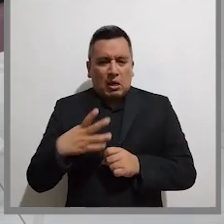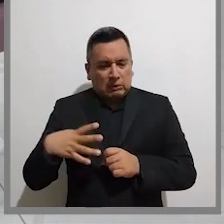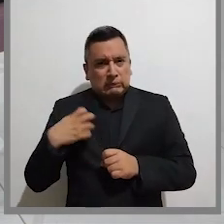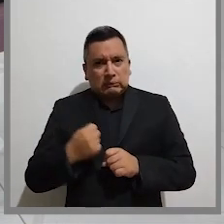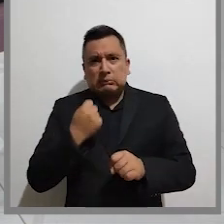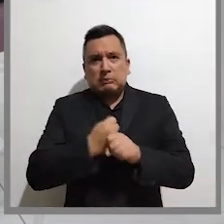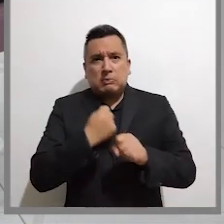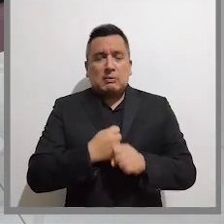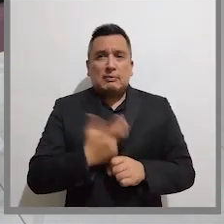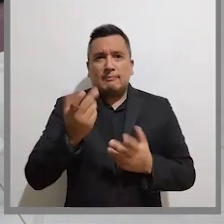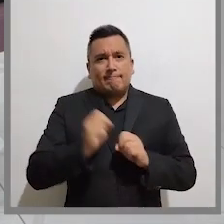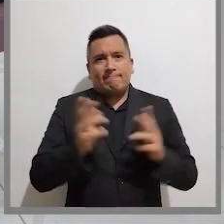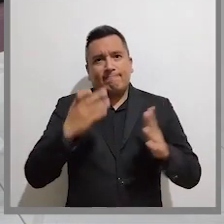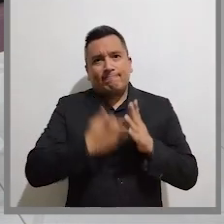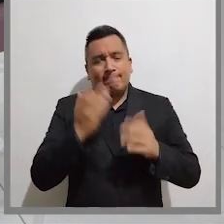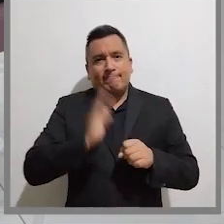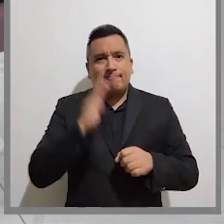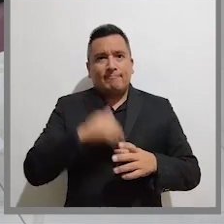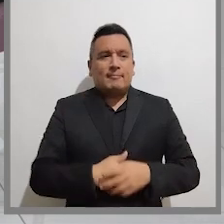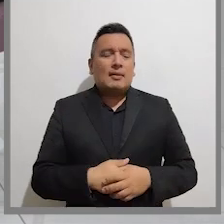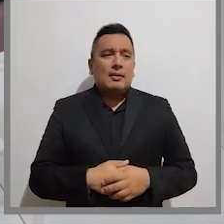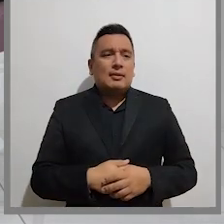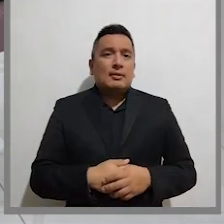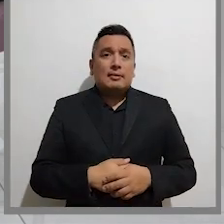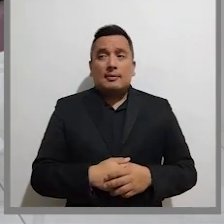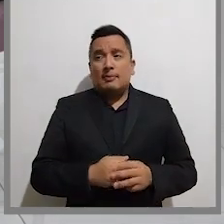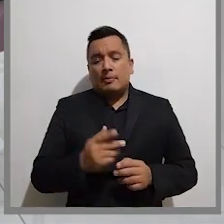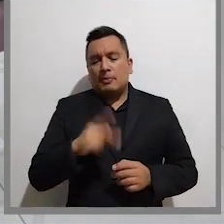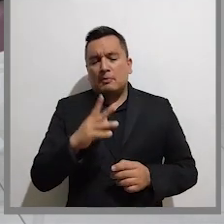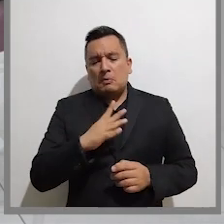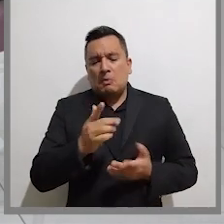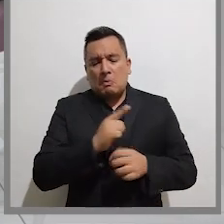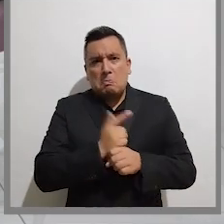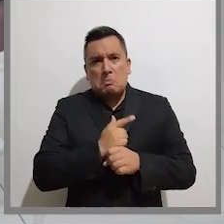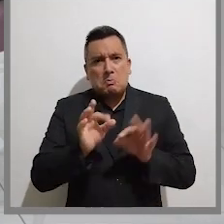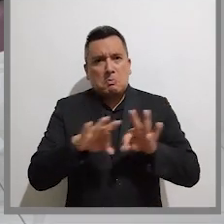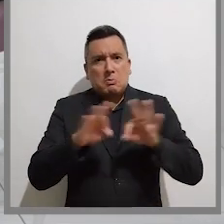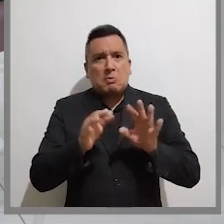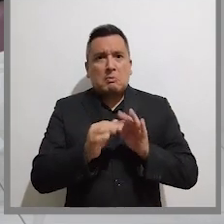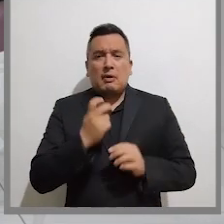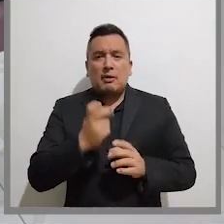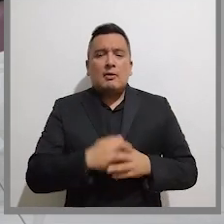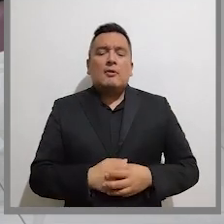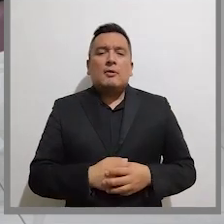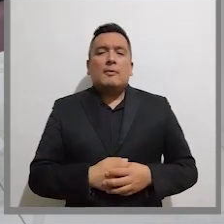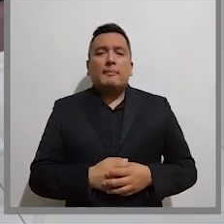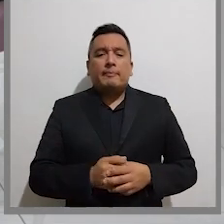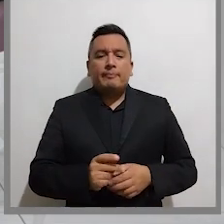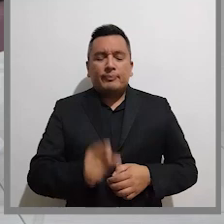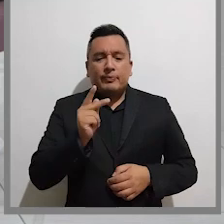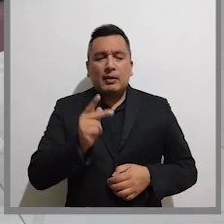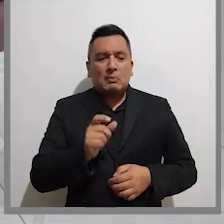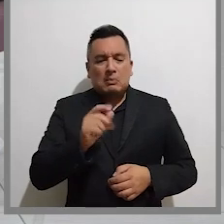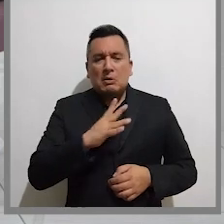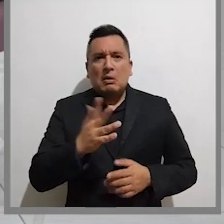indudablemente que hay mucho todavía por hacer. Sigue apareciendo bibliografía importante que habla de este tema, pero